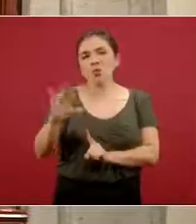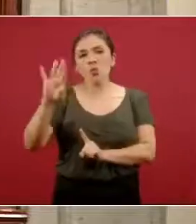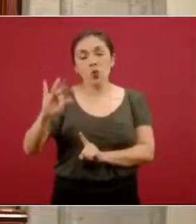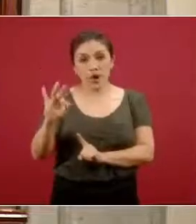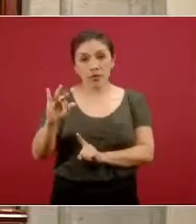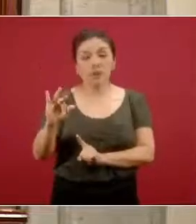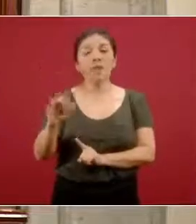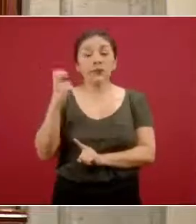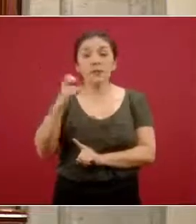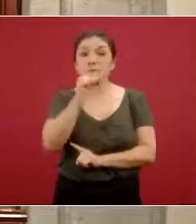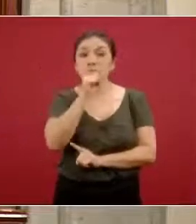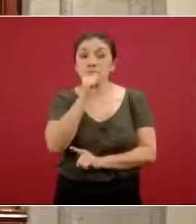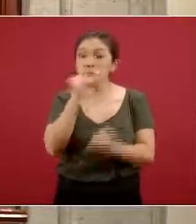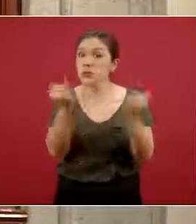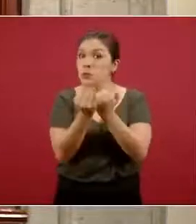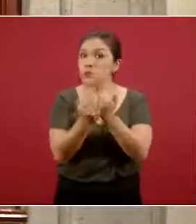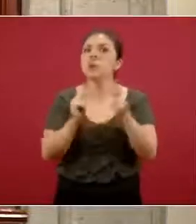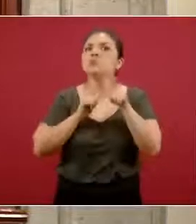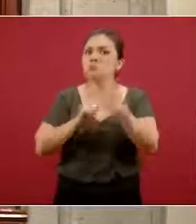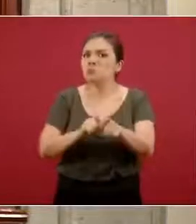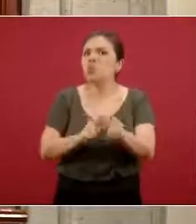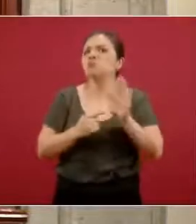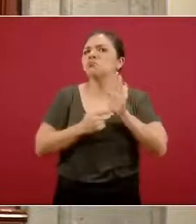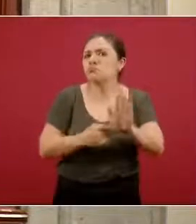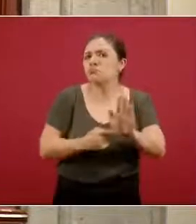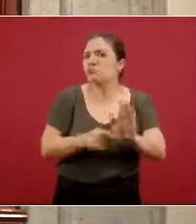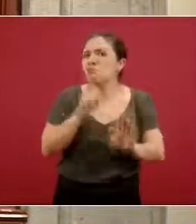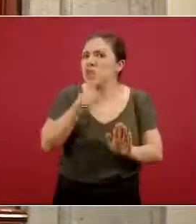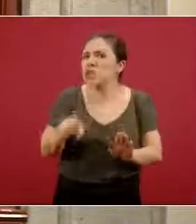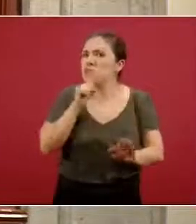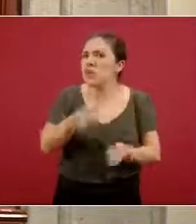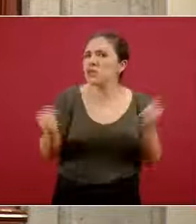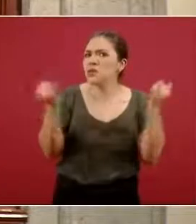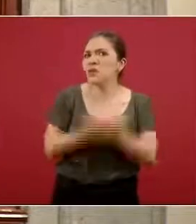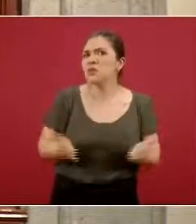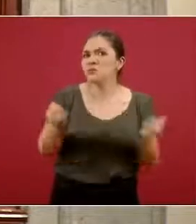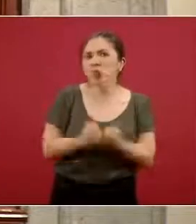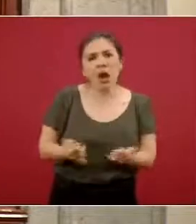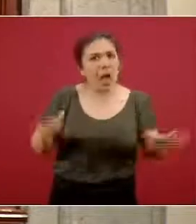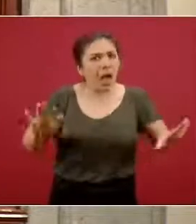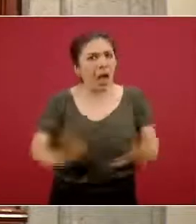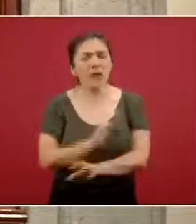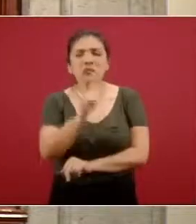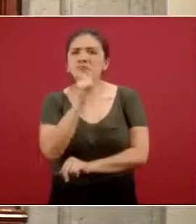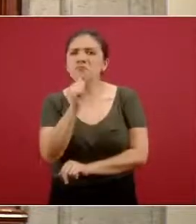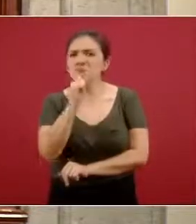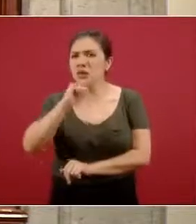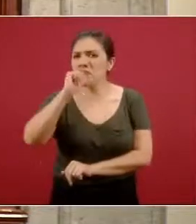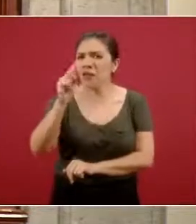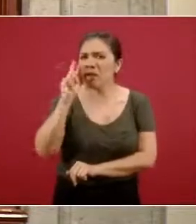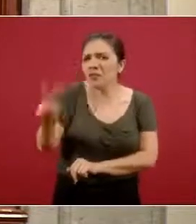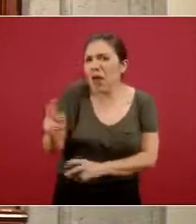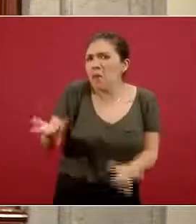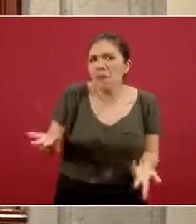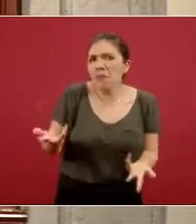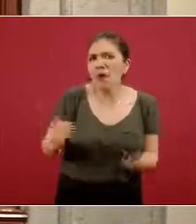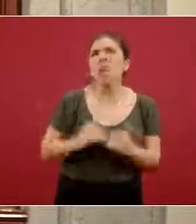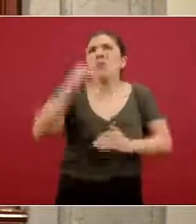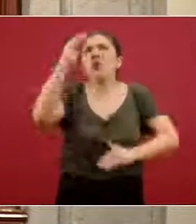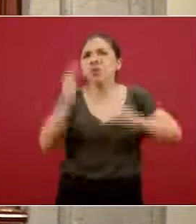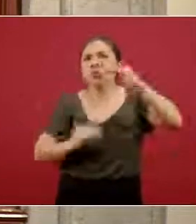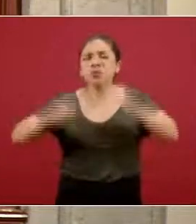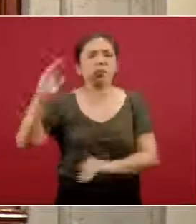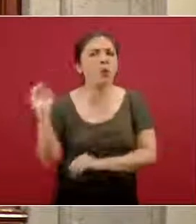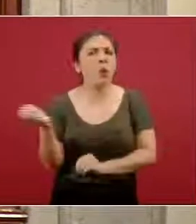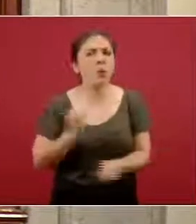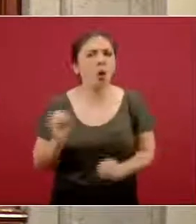40. Un indicador que también se ha mantenido como tal, sin prácticamente tener fluctuaciones en